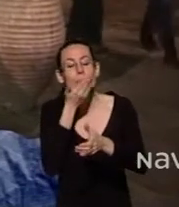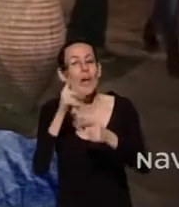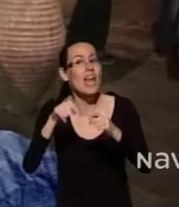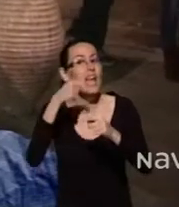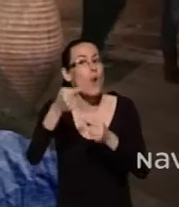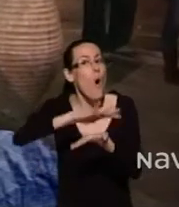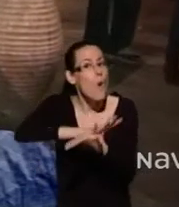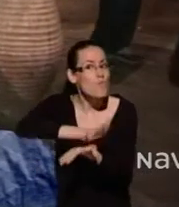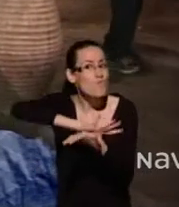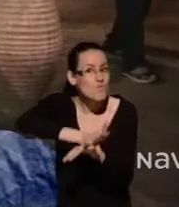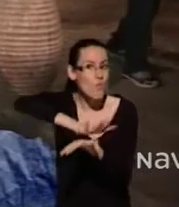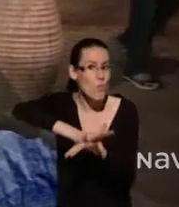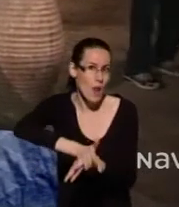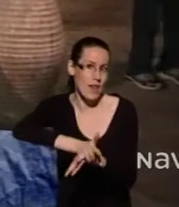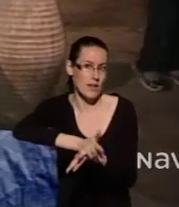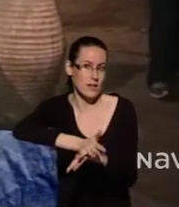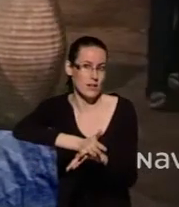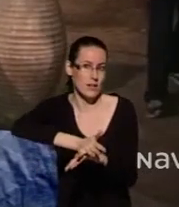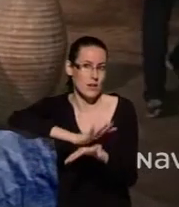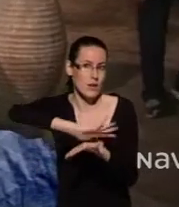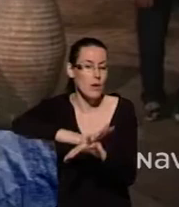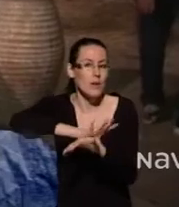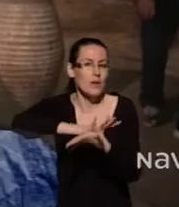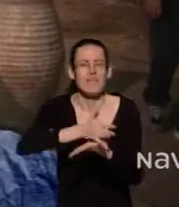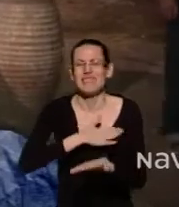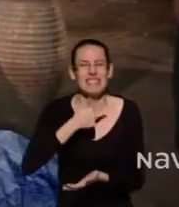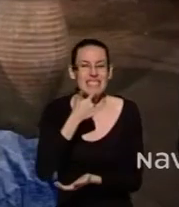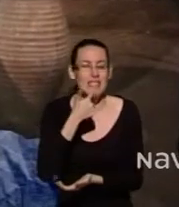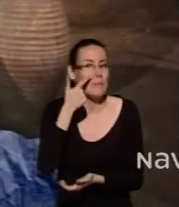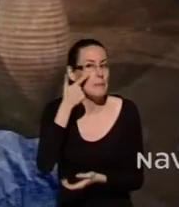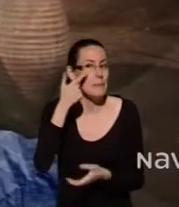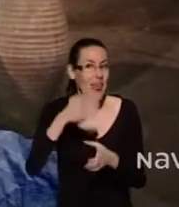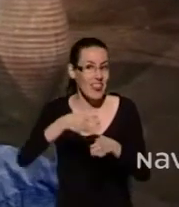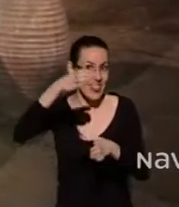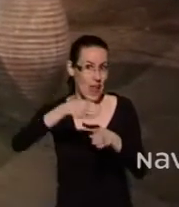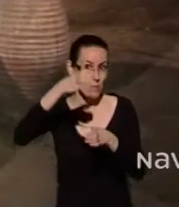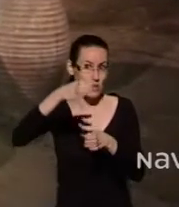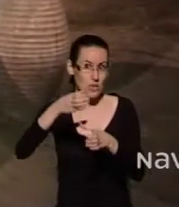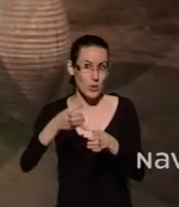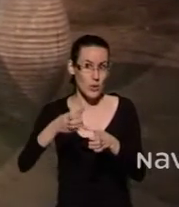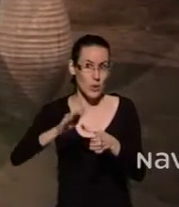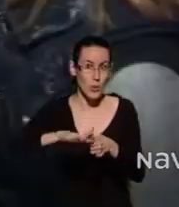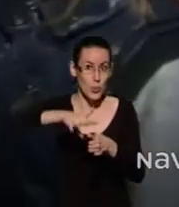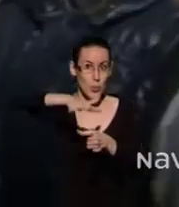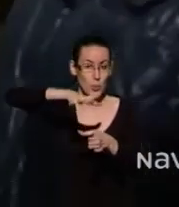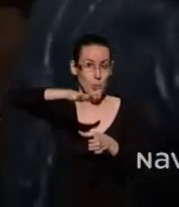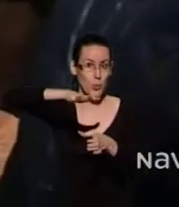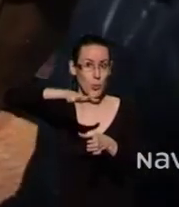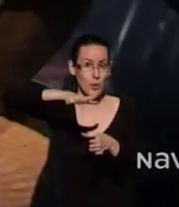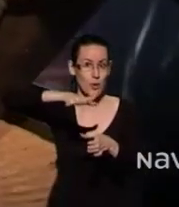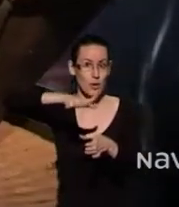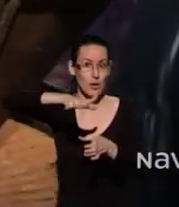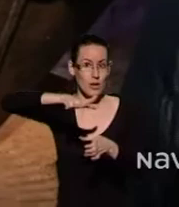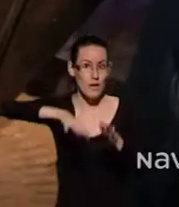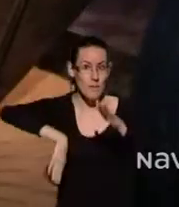caliente, venía la molienda. Lo primero era llenar el depósito. ¿Aquí? Aquí, cuando se llenaba, de aquí iban saliendo